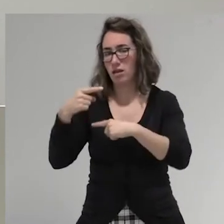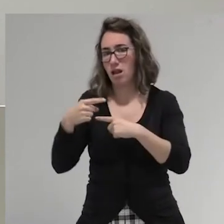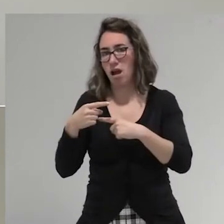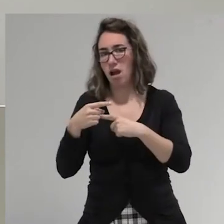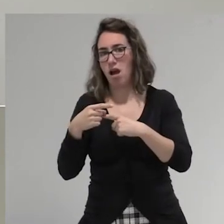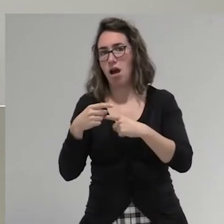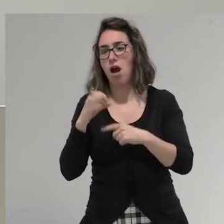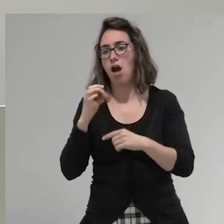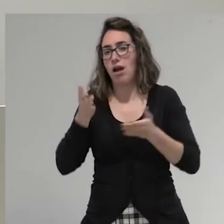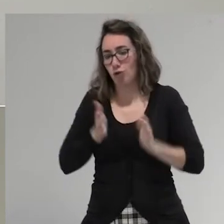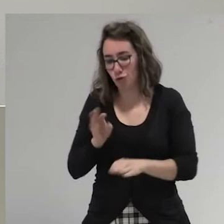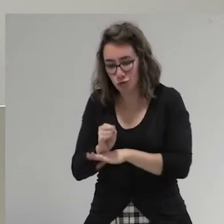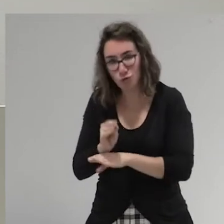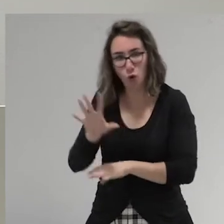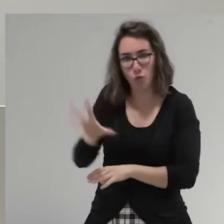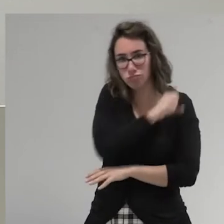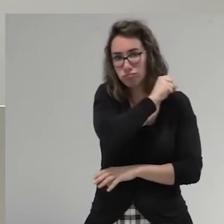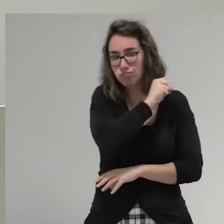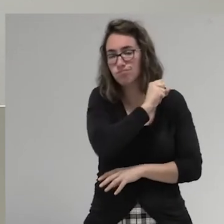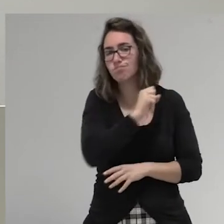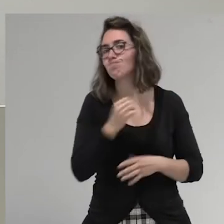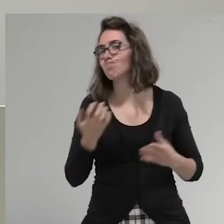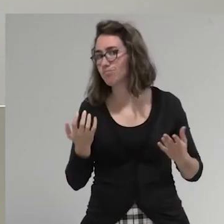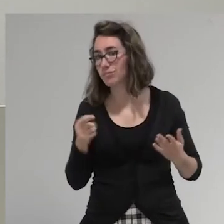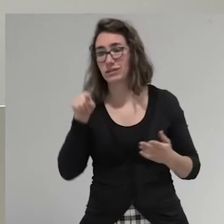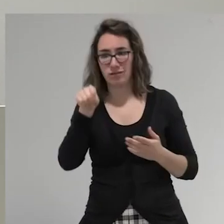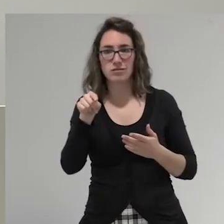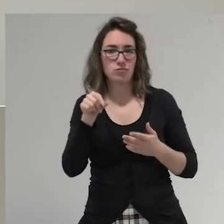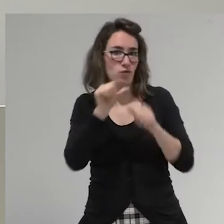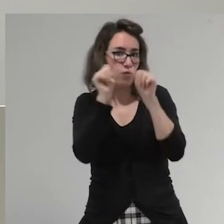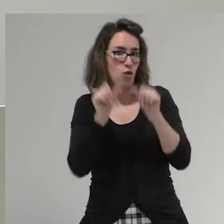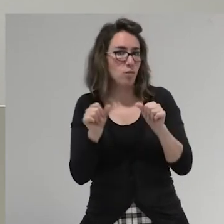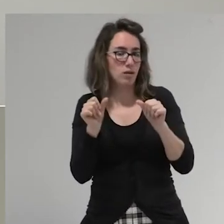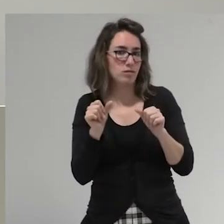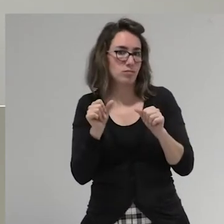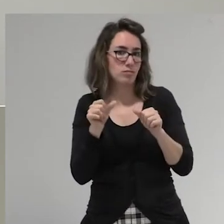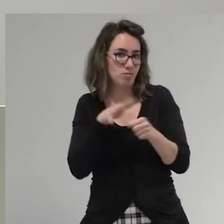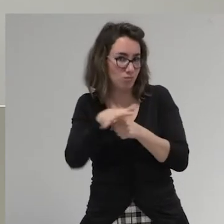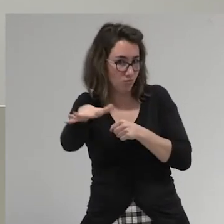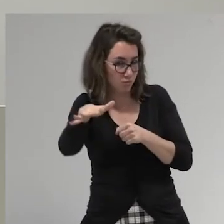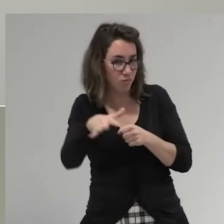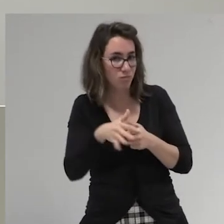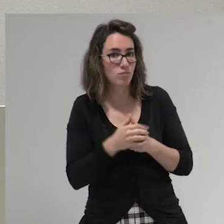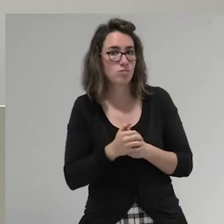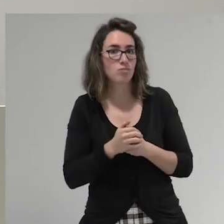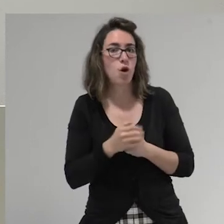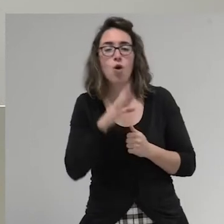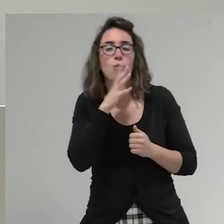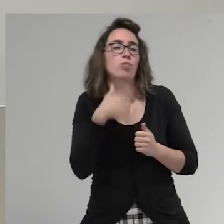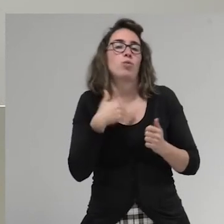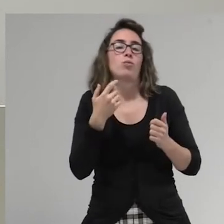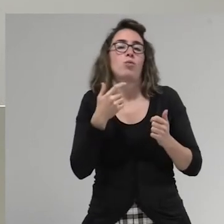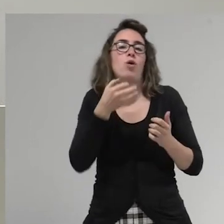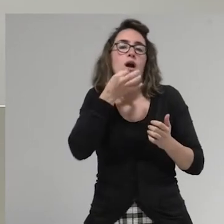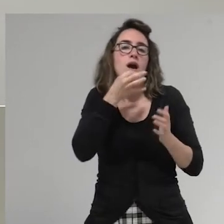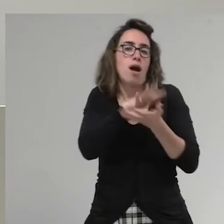quitas de custodia, bueno, como este tipo de violencias, ¿no? Porque Así, hablando rápido y mal, pues mira,